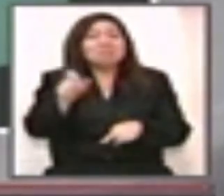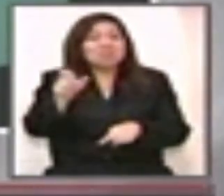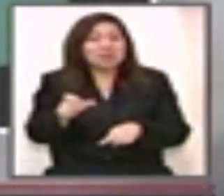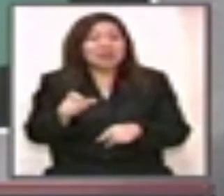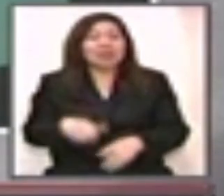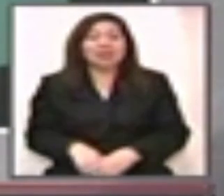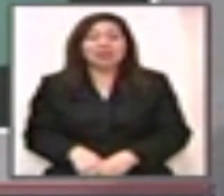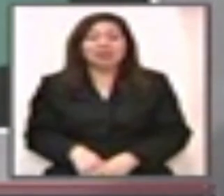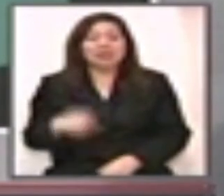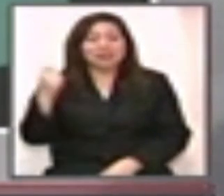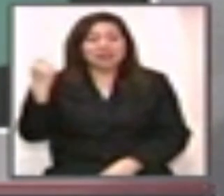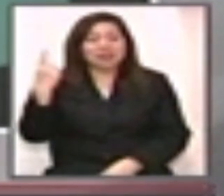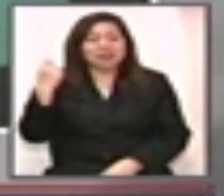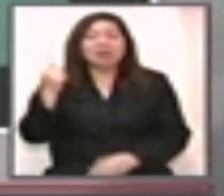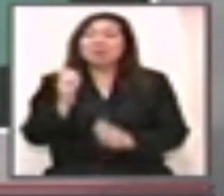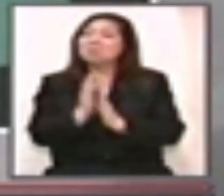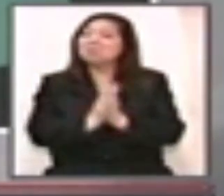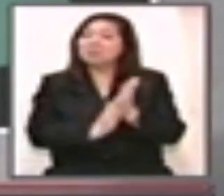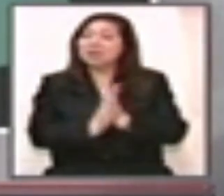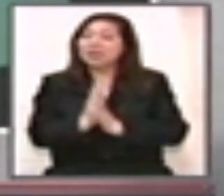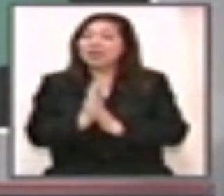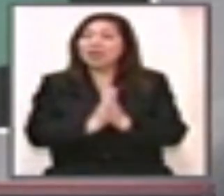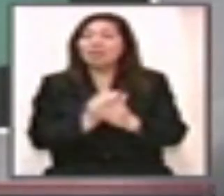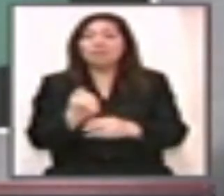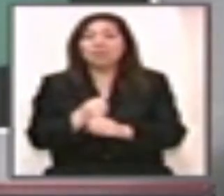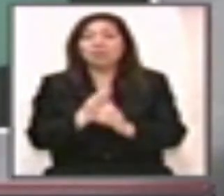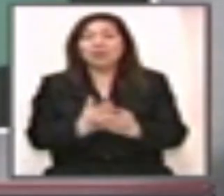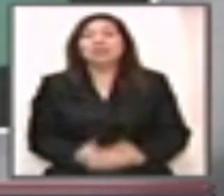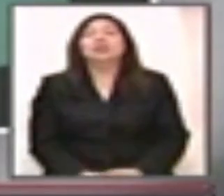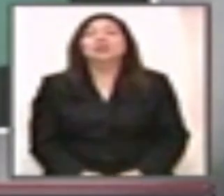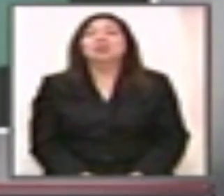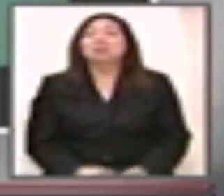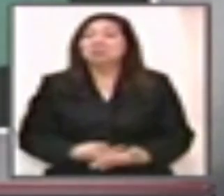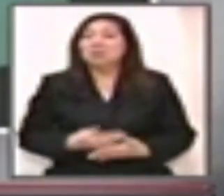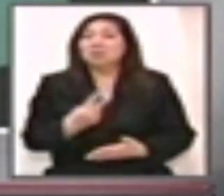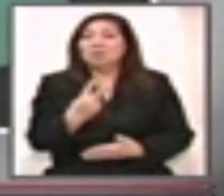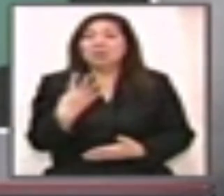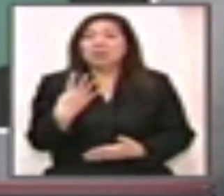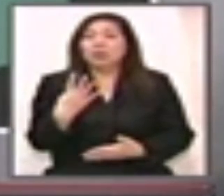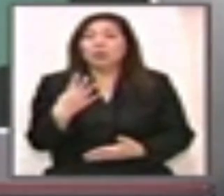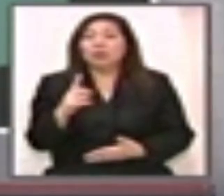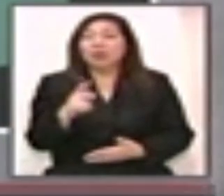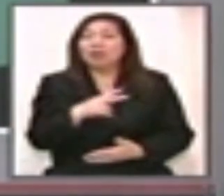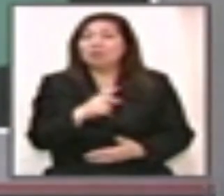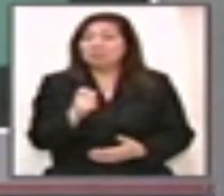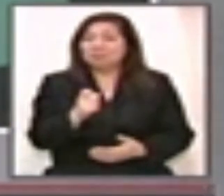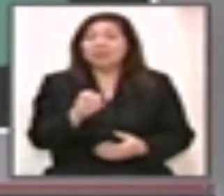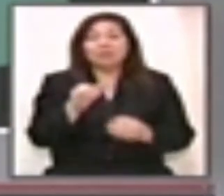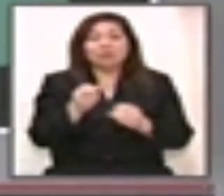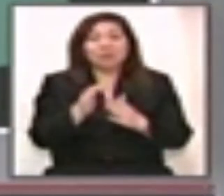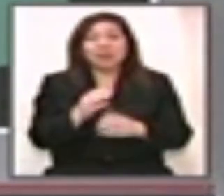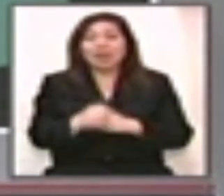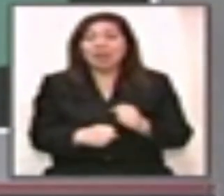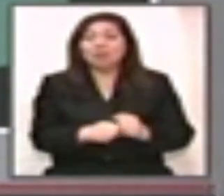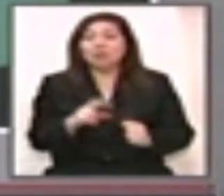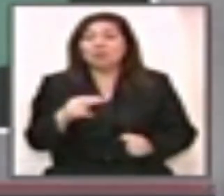créanme, que están entendiendo los beneficios de la formalización. Hemos pasado de 24 mil artesanos formales en el